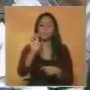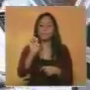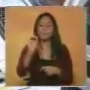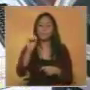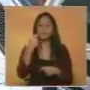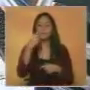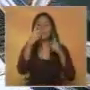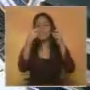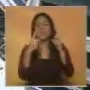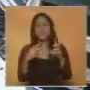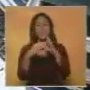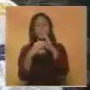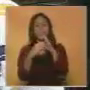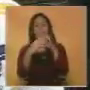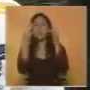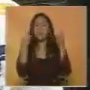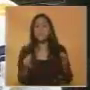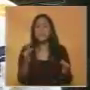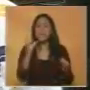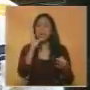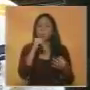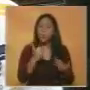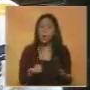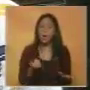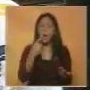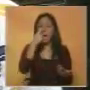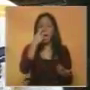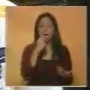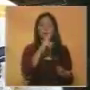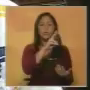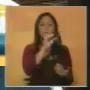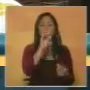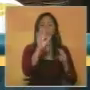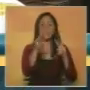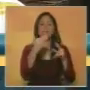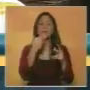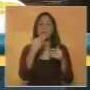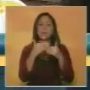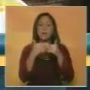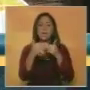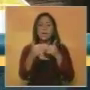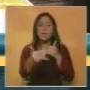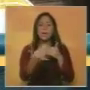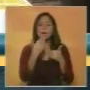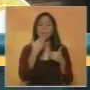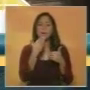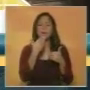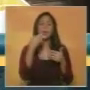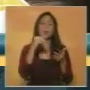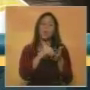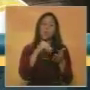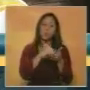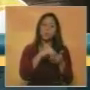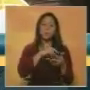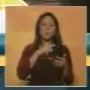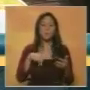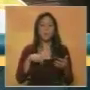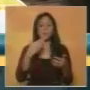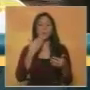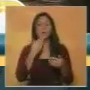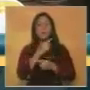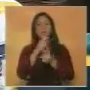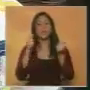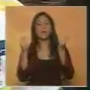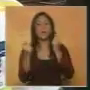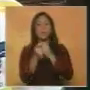decisión de Conatel fue injusta. En el 2007 solicitamos la extensión de la concesión y nuevamente solicitamos la